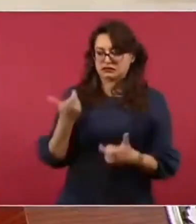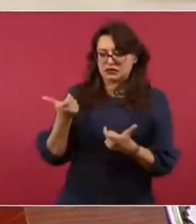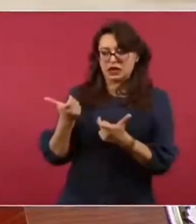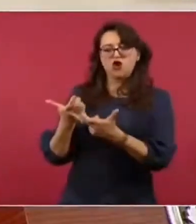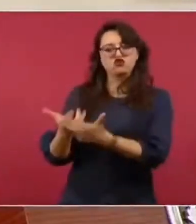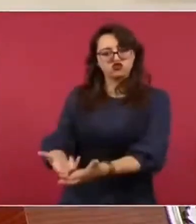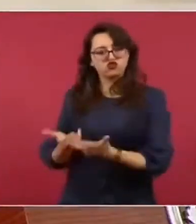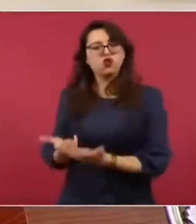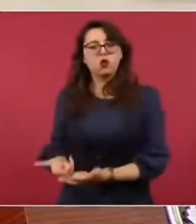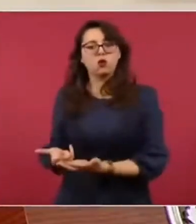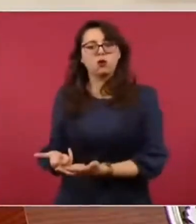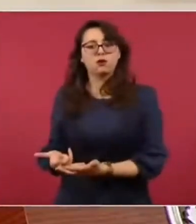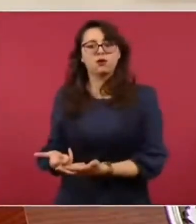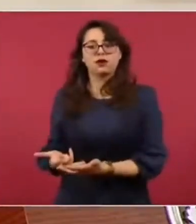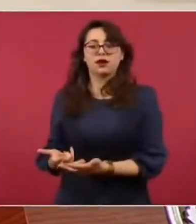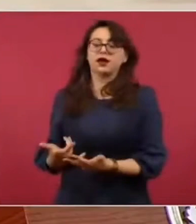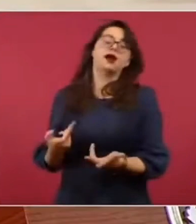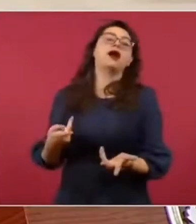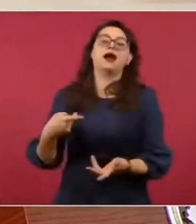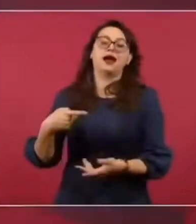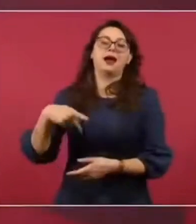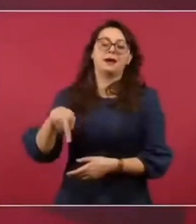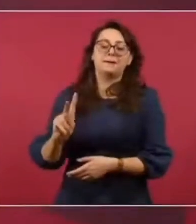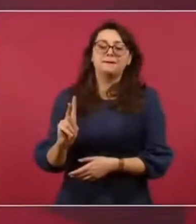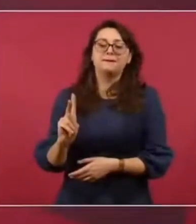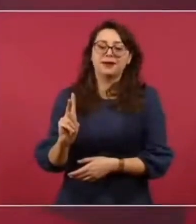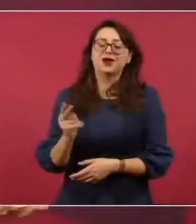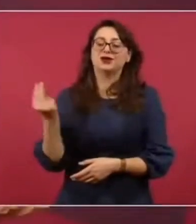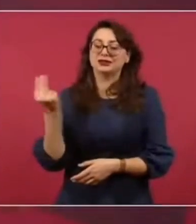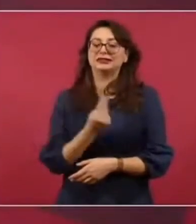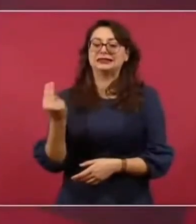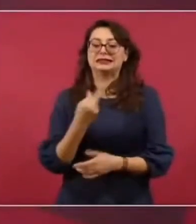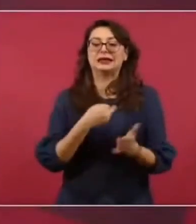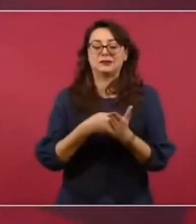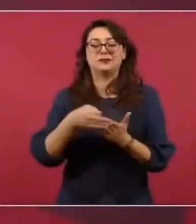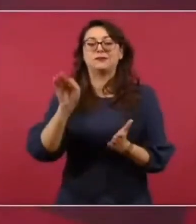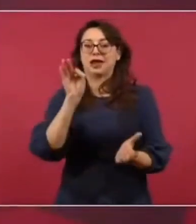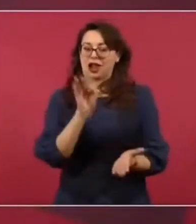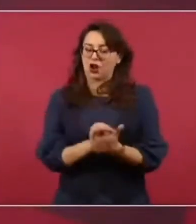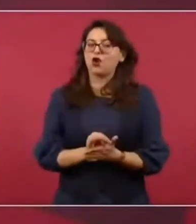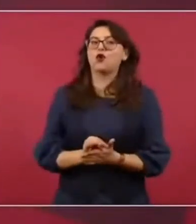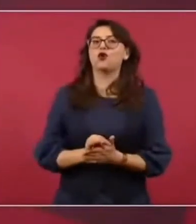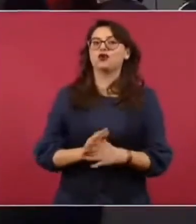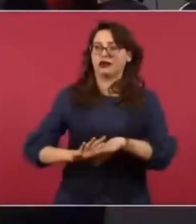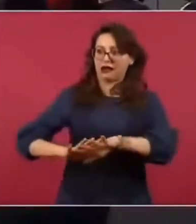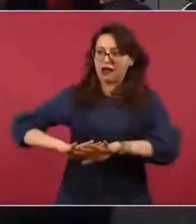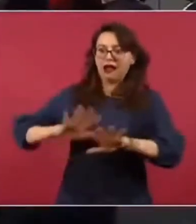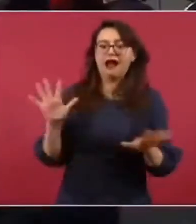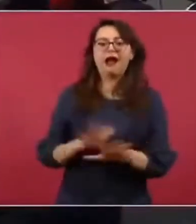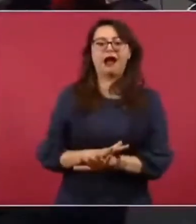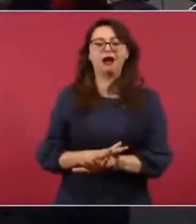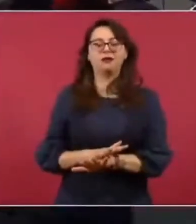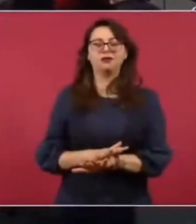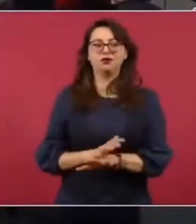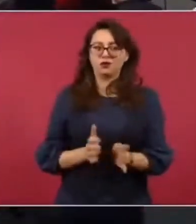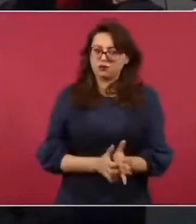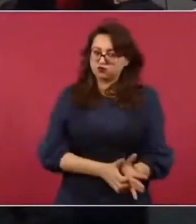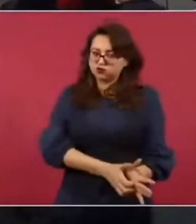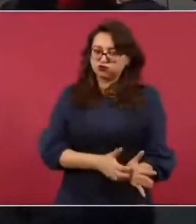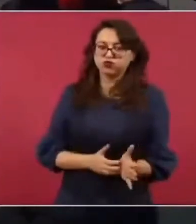No había que condonar los impuestos, por ejemplo, que